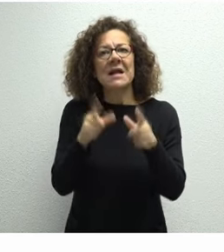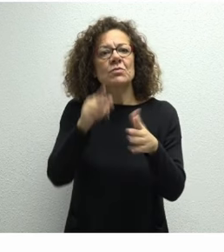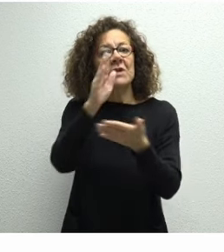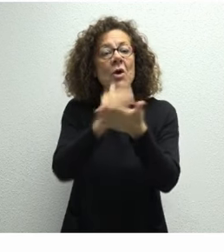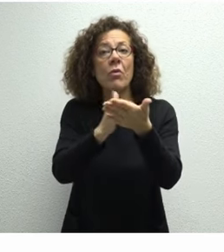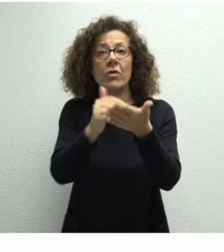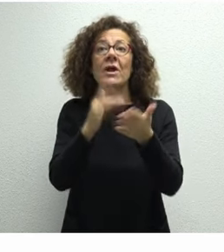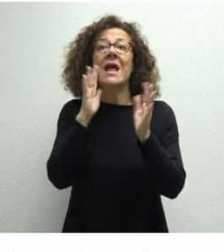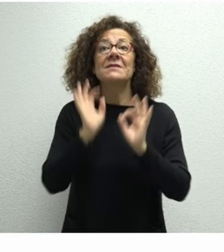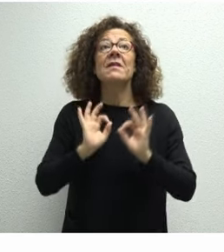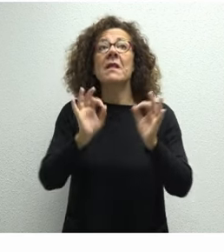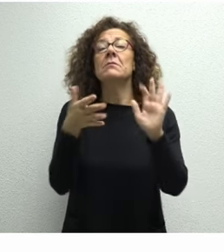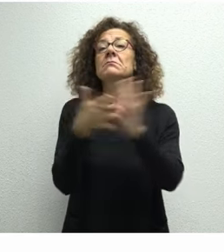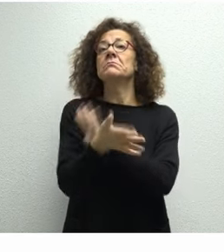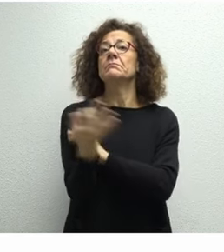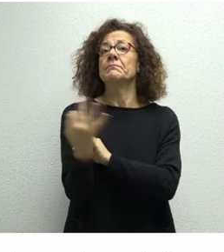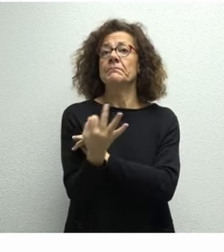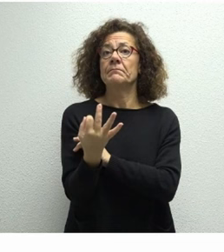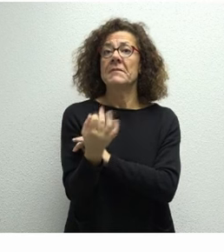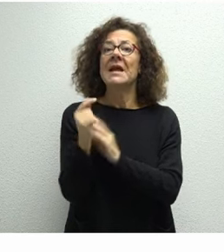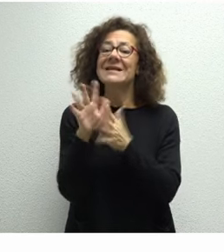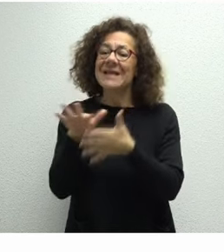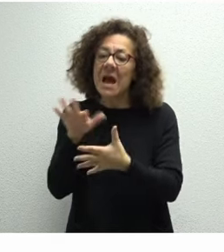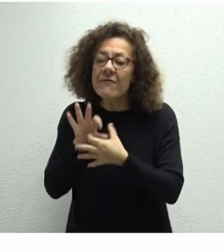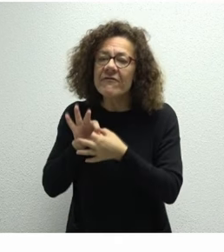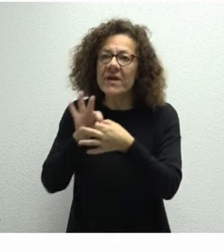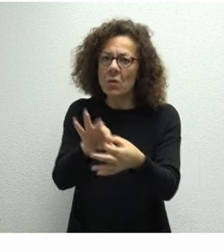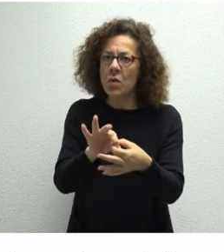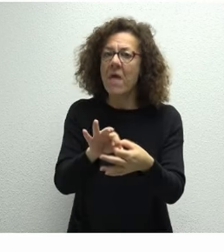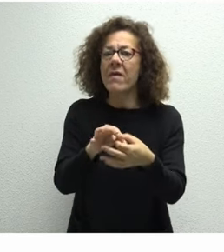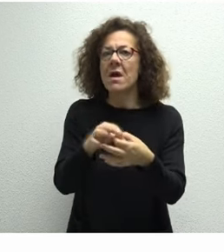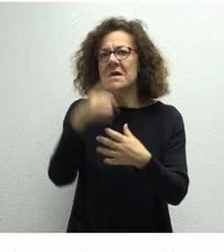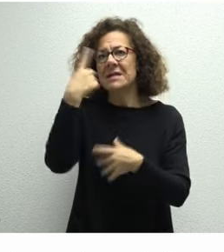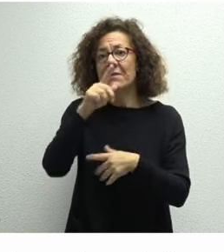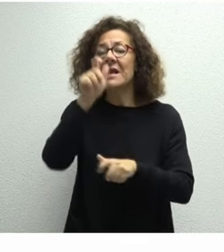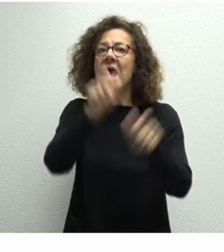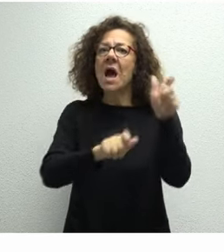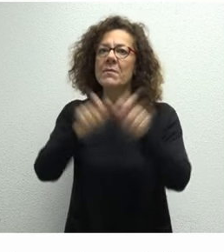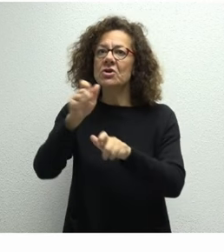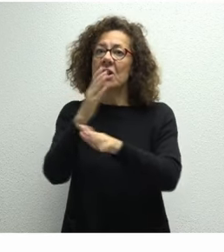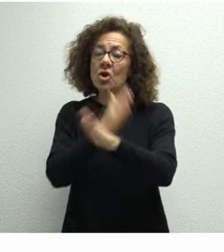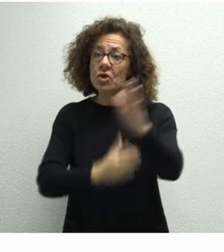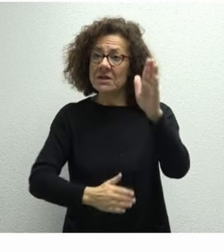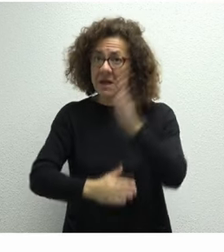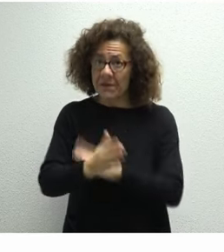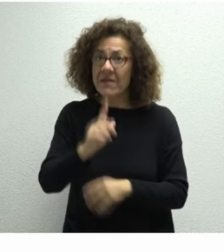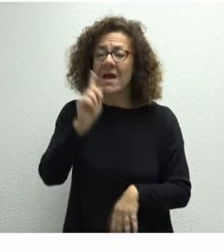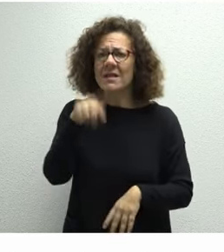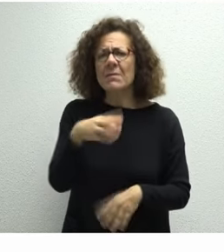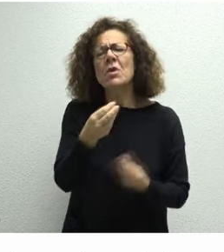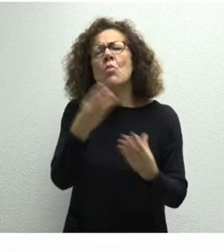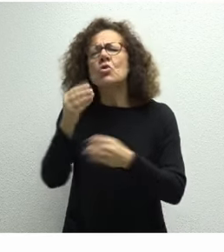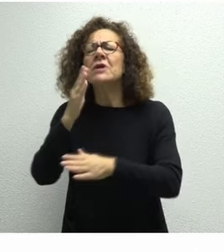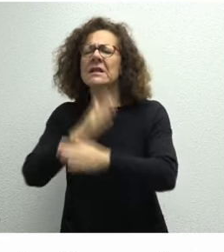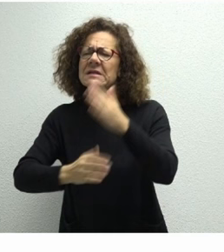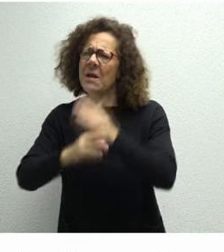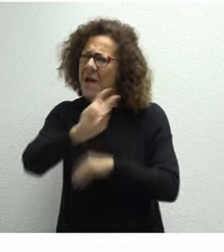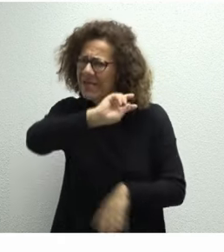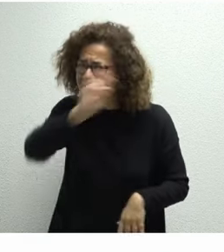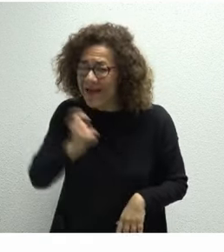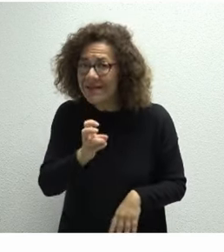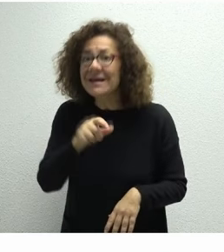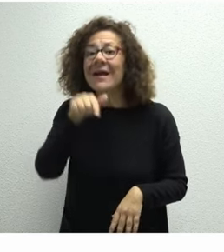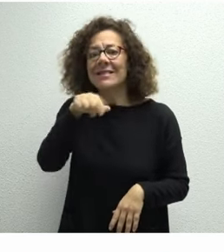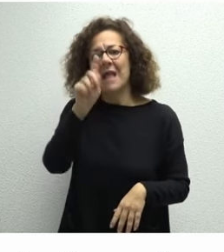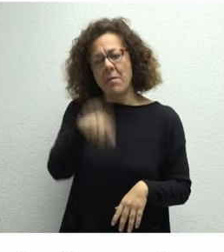No que sobre todo es que está vinculada como sabéis a las personas con discapacidad y y muchas discapacidades y dentro de ellas